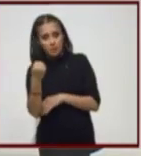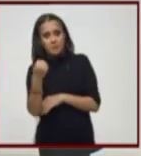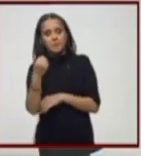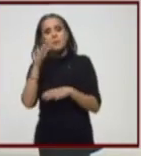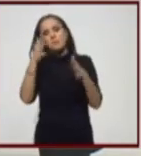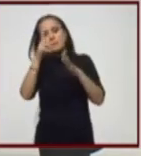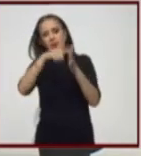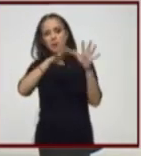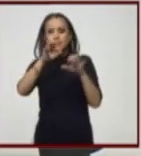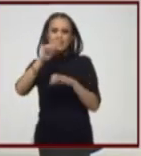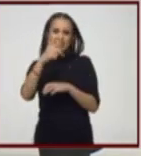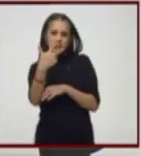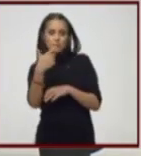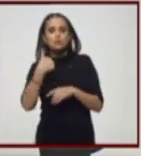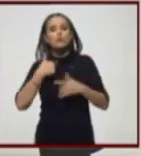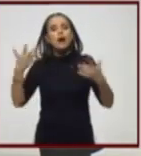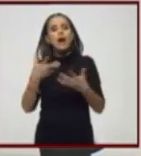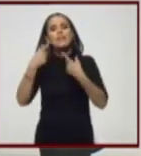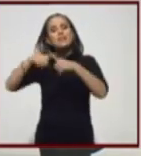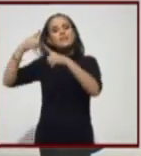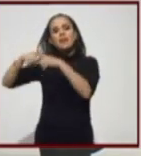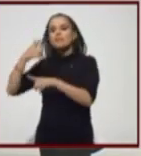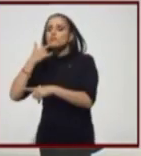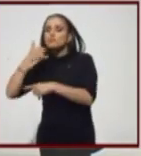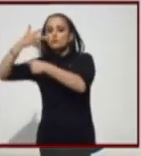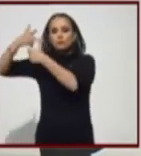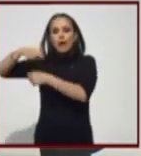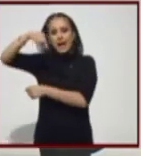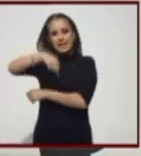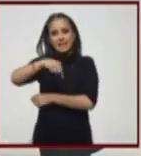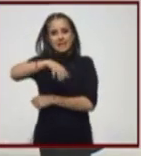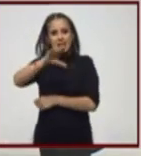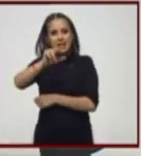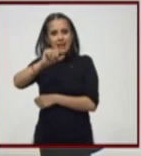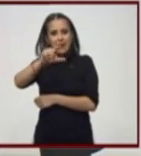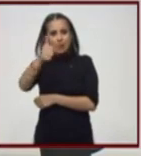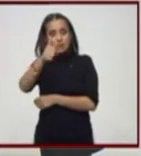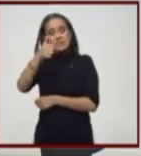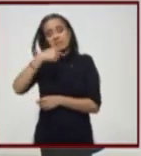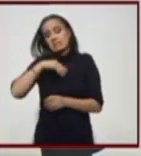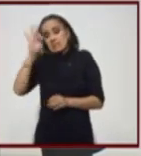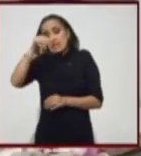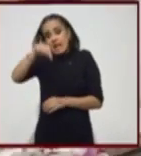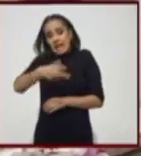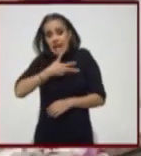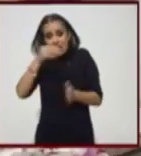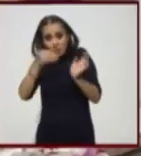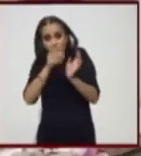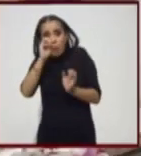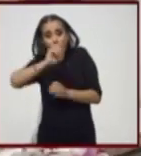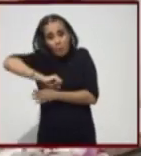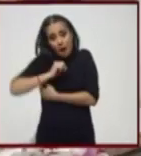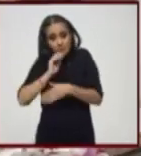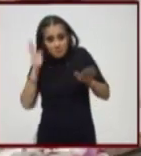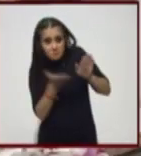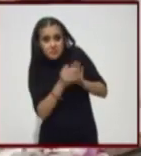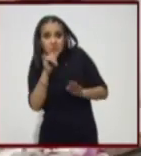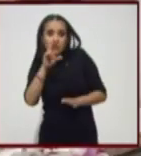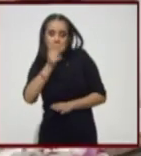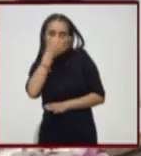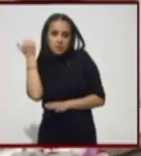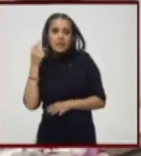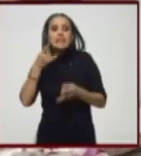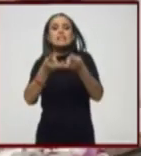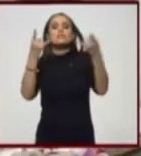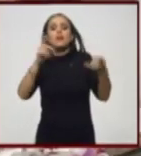178 hacíamos varias series que pasaban aquí que me a ver si las tienen de agua los vamos a ir sabiendo las historias